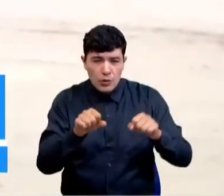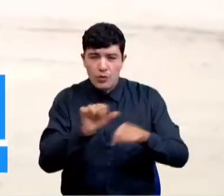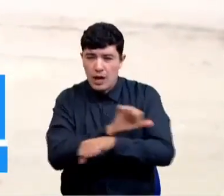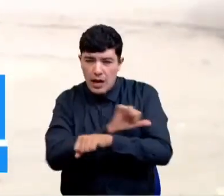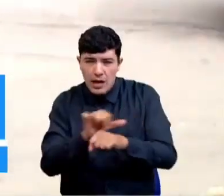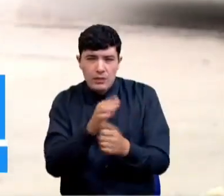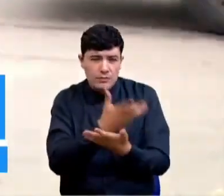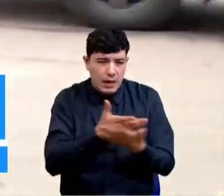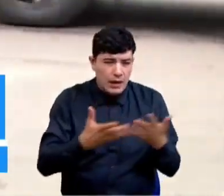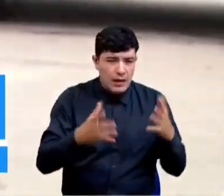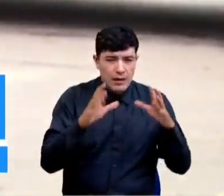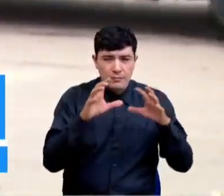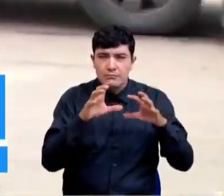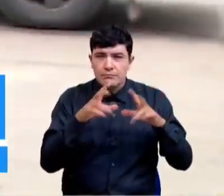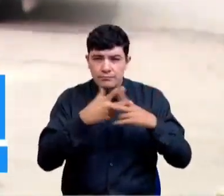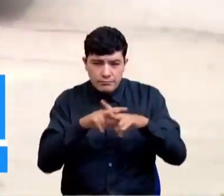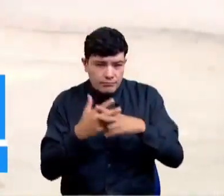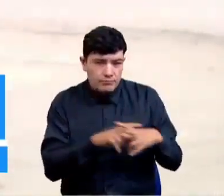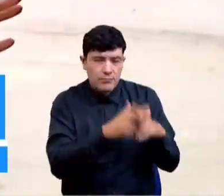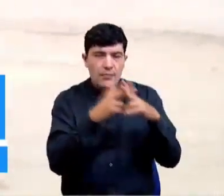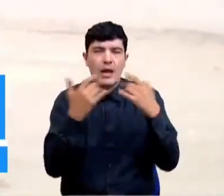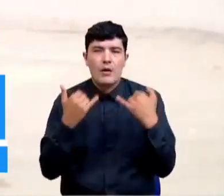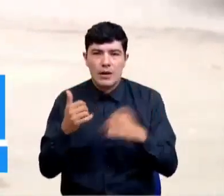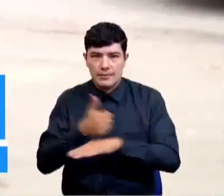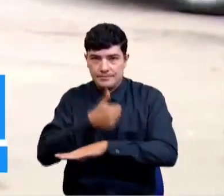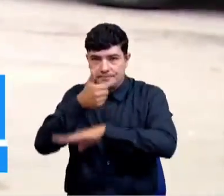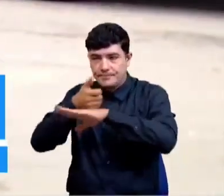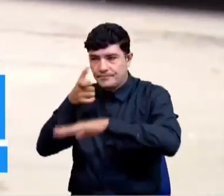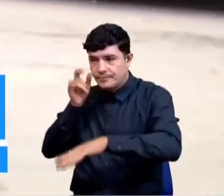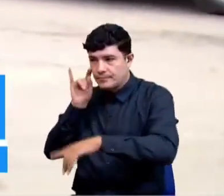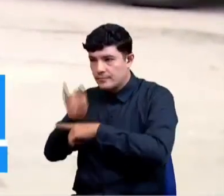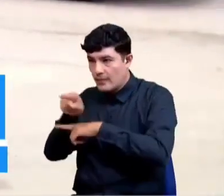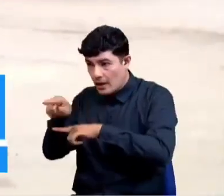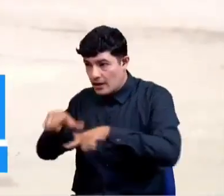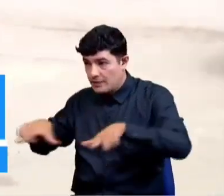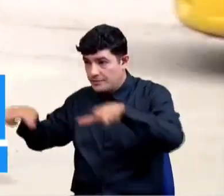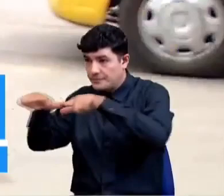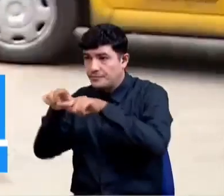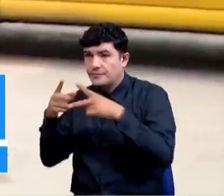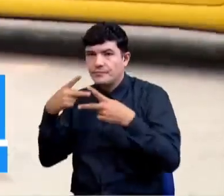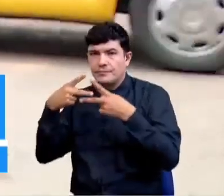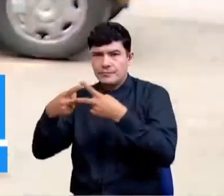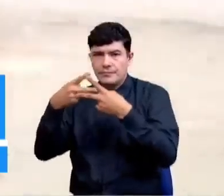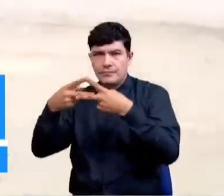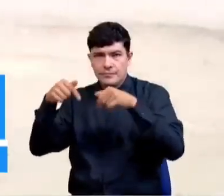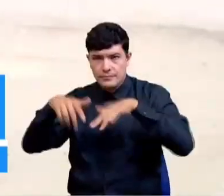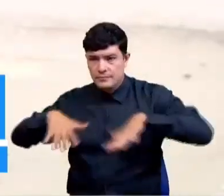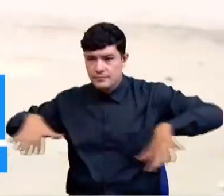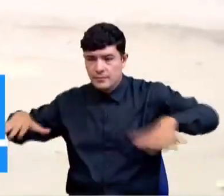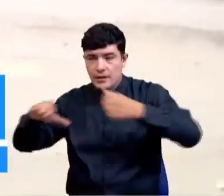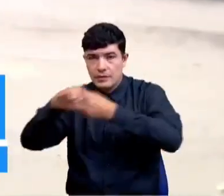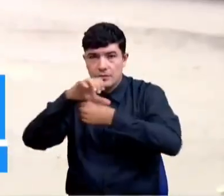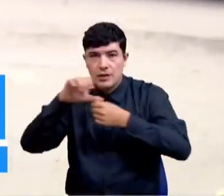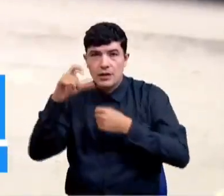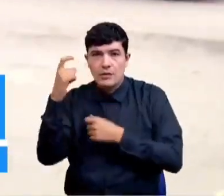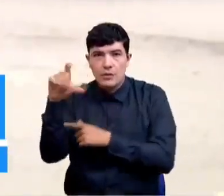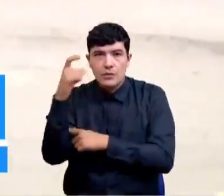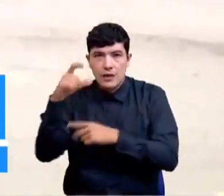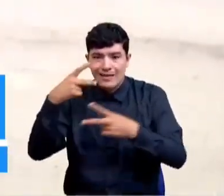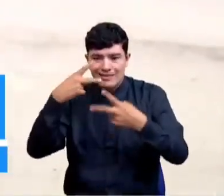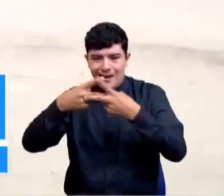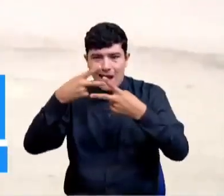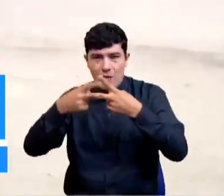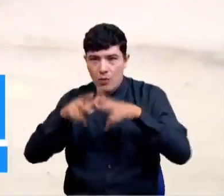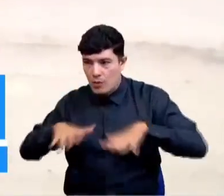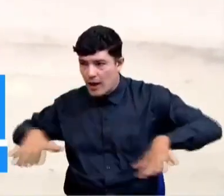realizado diferentes operativos en zonas como el famoso o muy conocido Triángulo aquí en la capital norte santandereana, donde según los